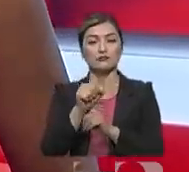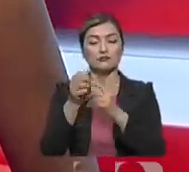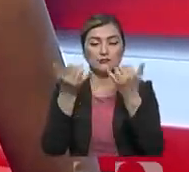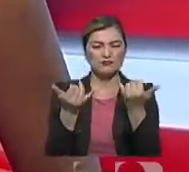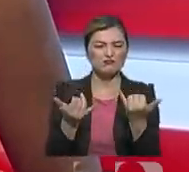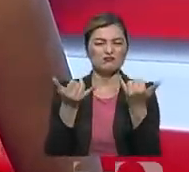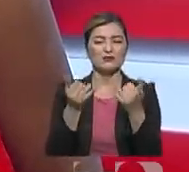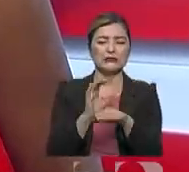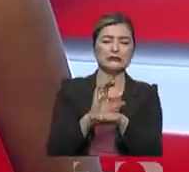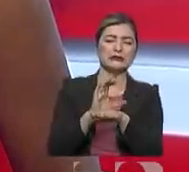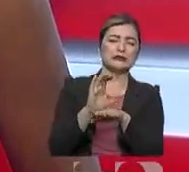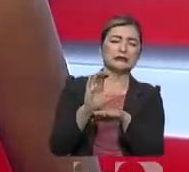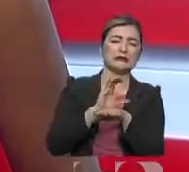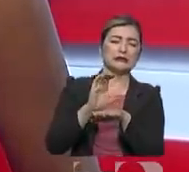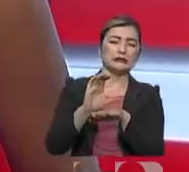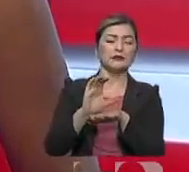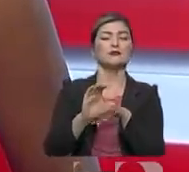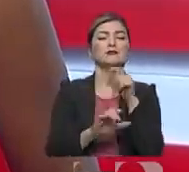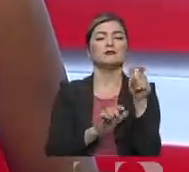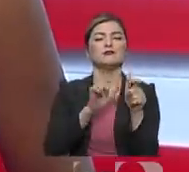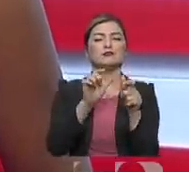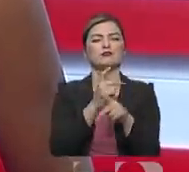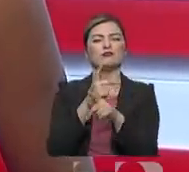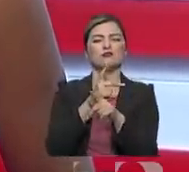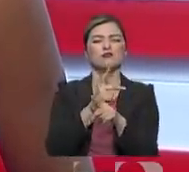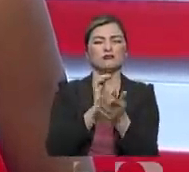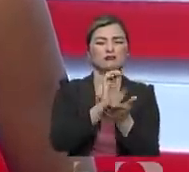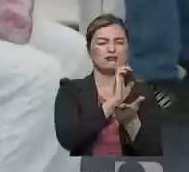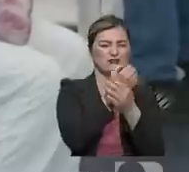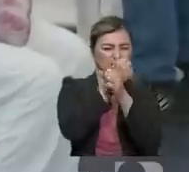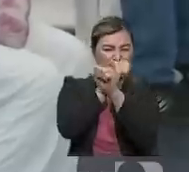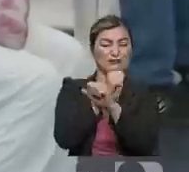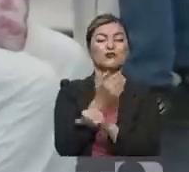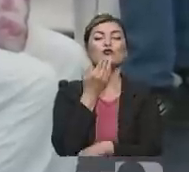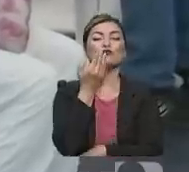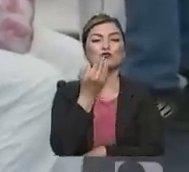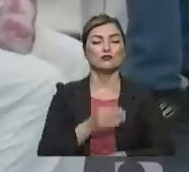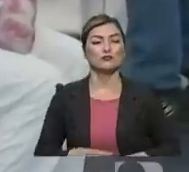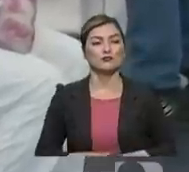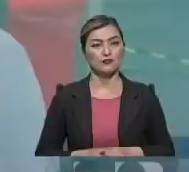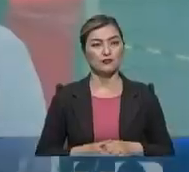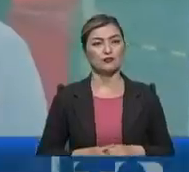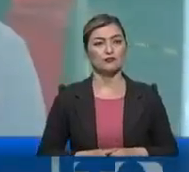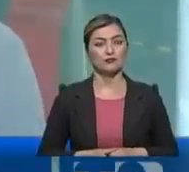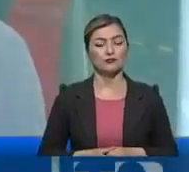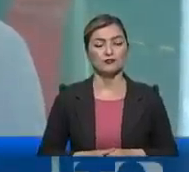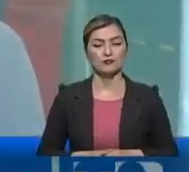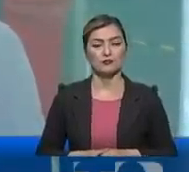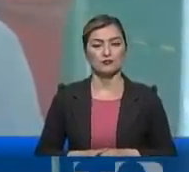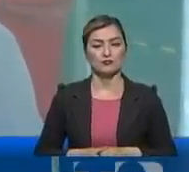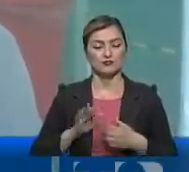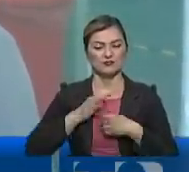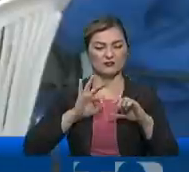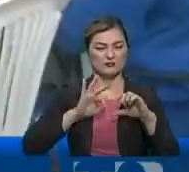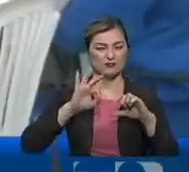epidemiológica, aconsejan a los ciudadanos para prevenir el contagio. Las cifras de contagio de COVID-19 en Ecuador son